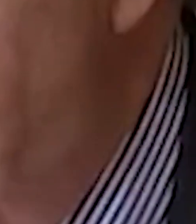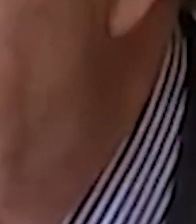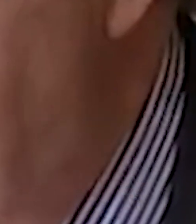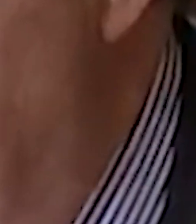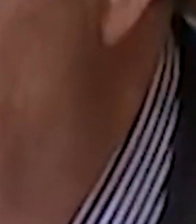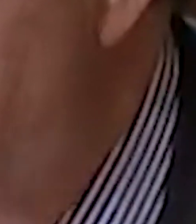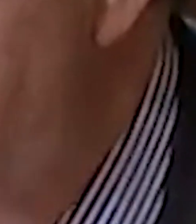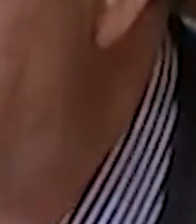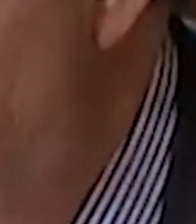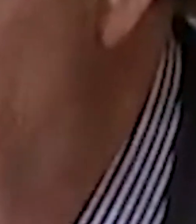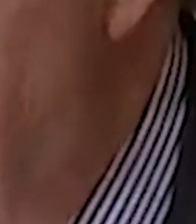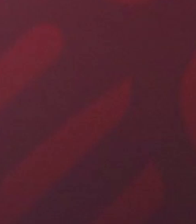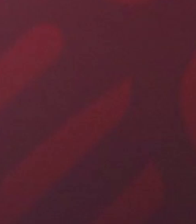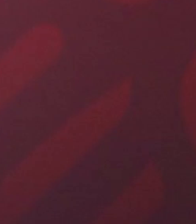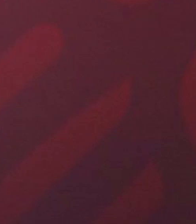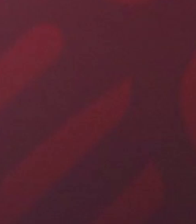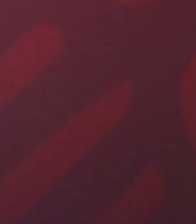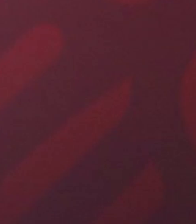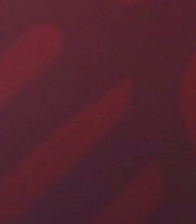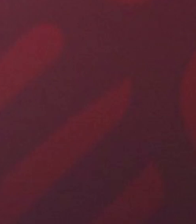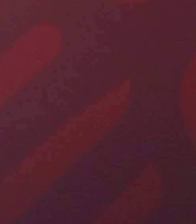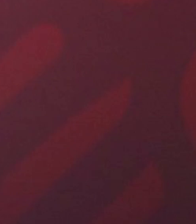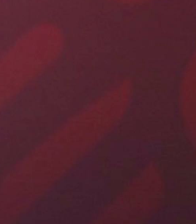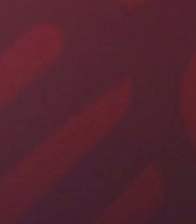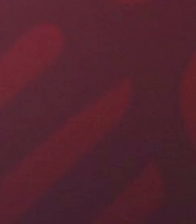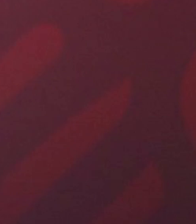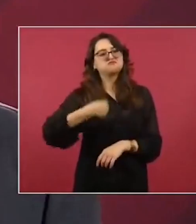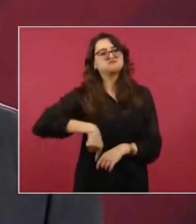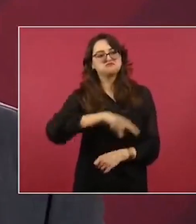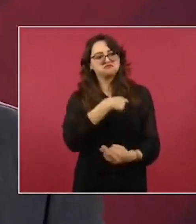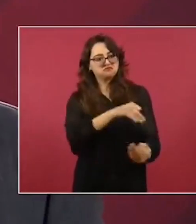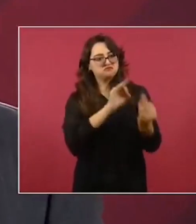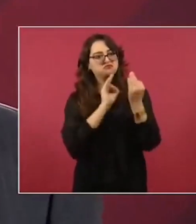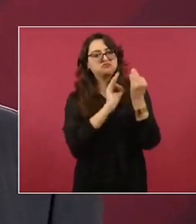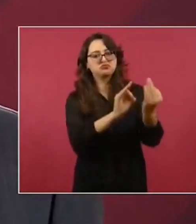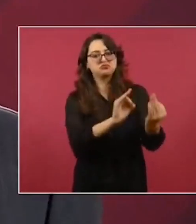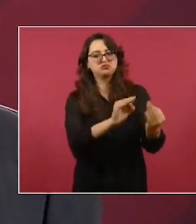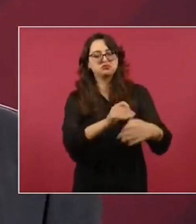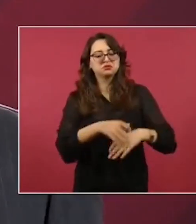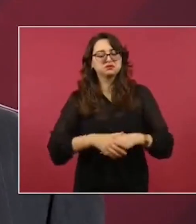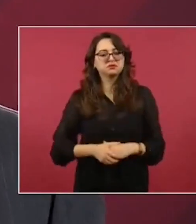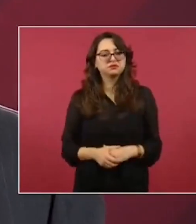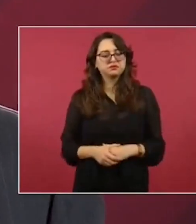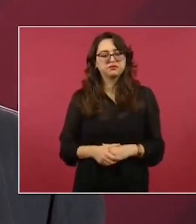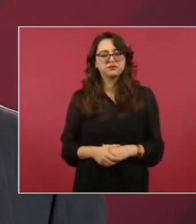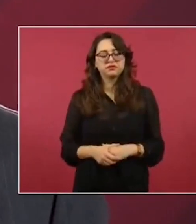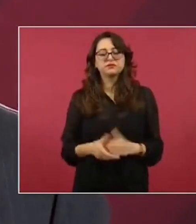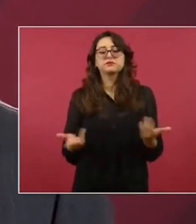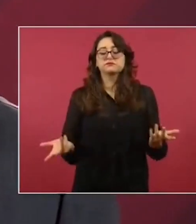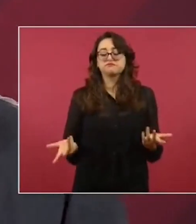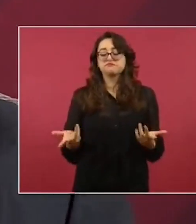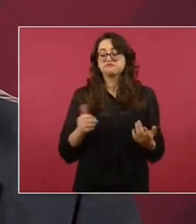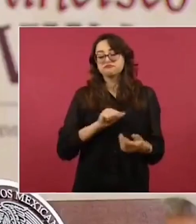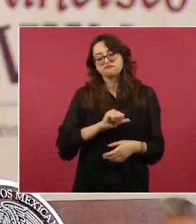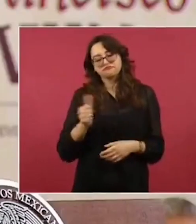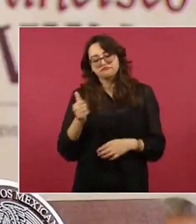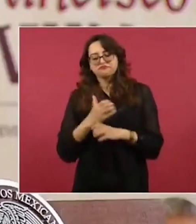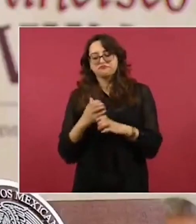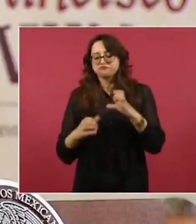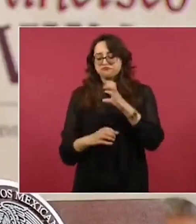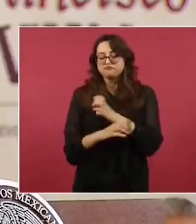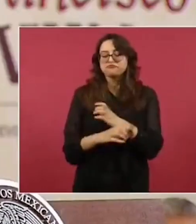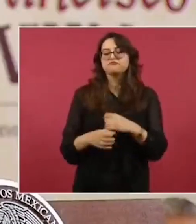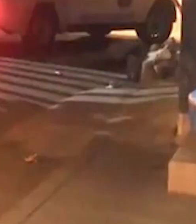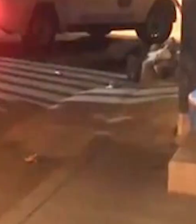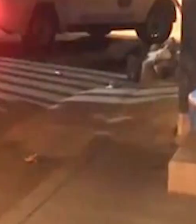tras insultos a México. Marcelo Ebrard advierte a Estados Unidos que México no aceptará a más de 1,000 migrantes